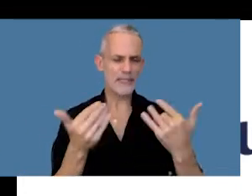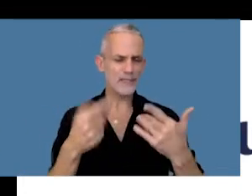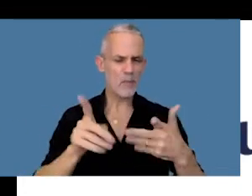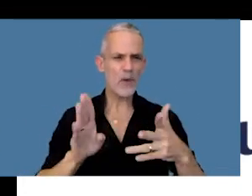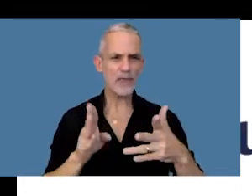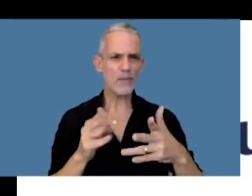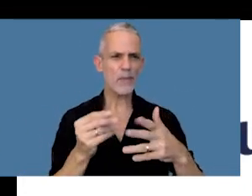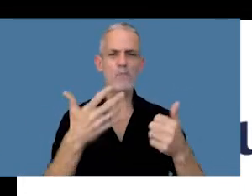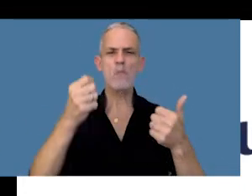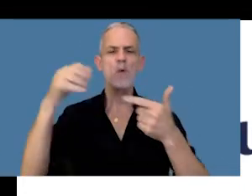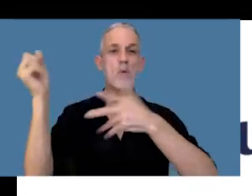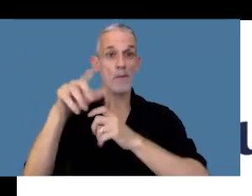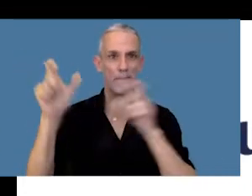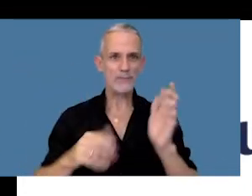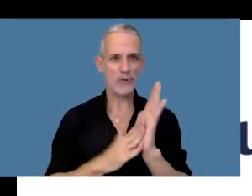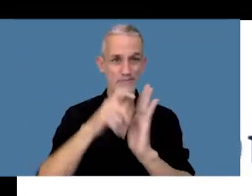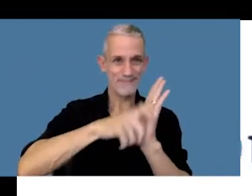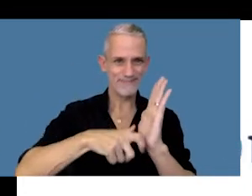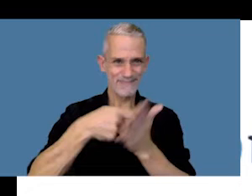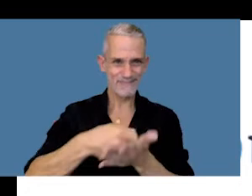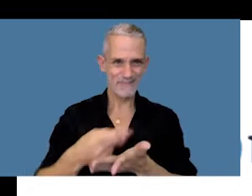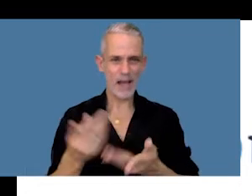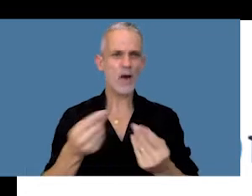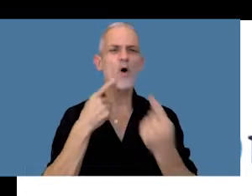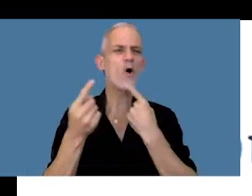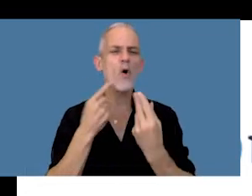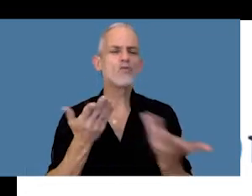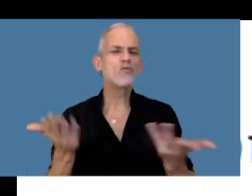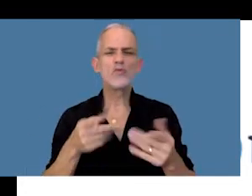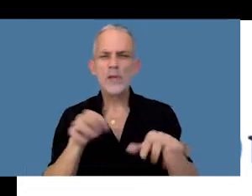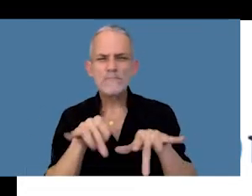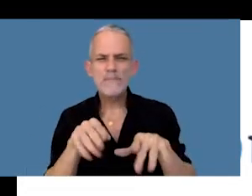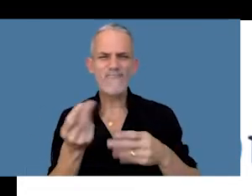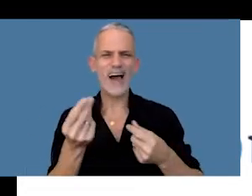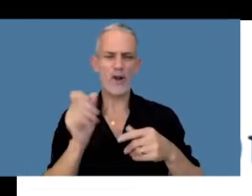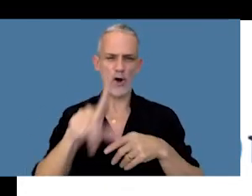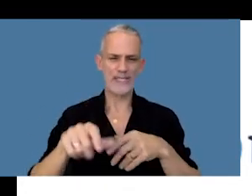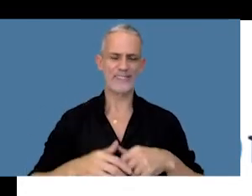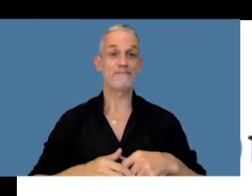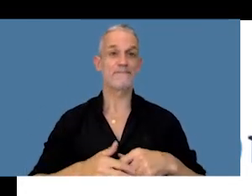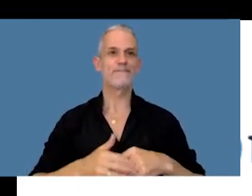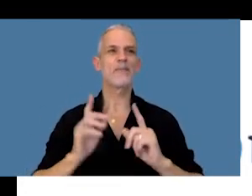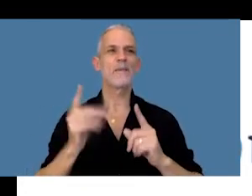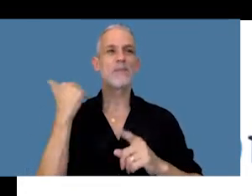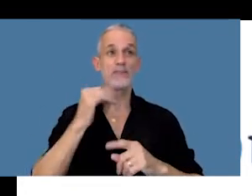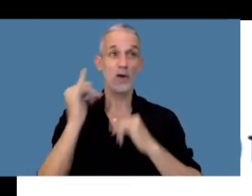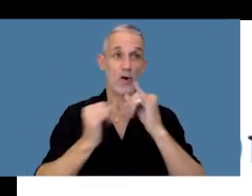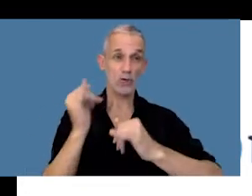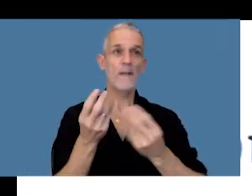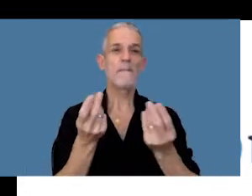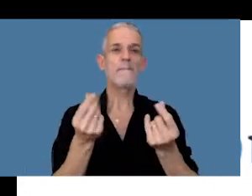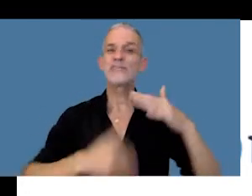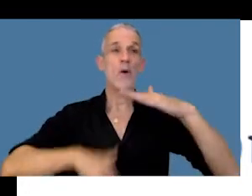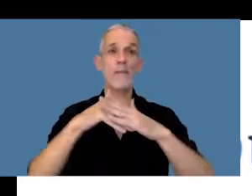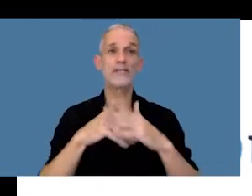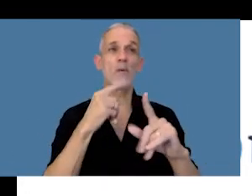cuales el contribuyente tiene cómo consultar estos valores. Como les decía, el precio máximo